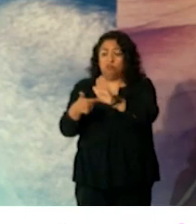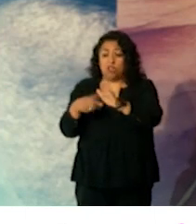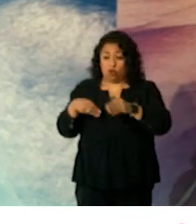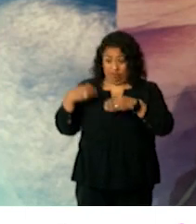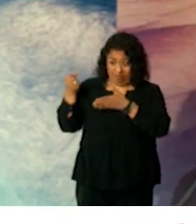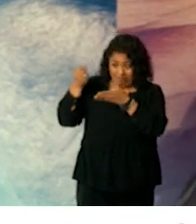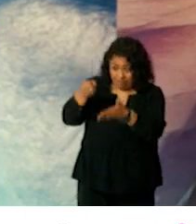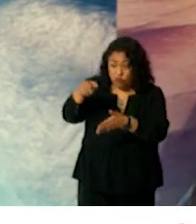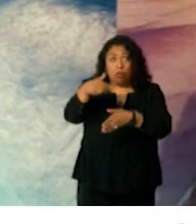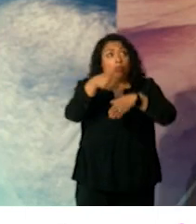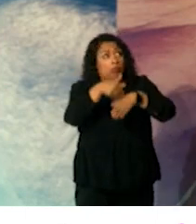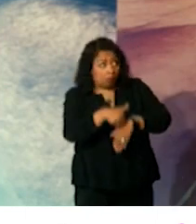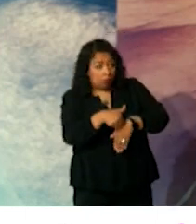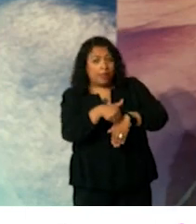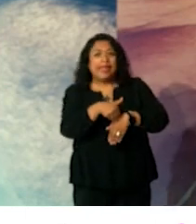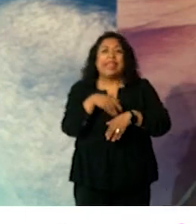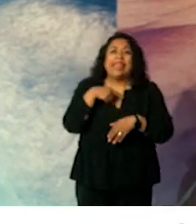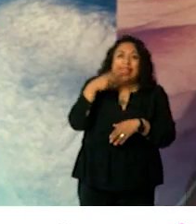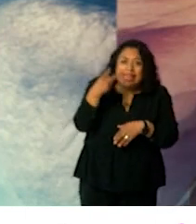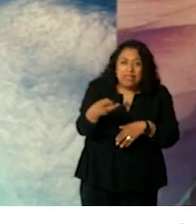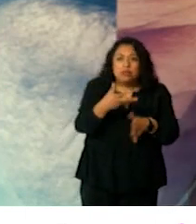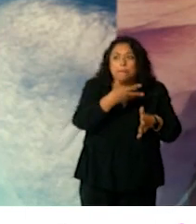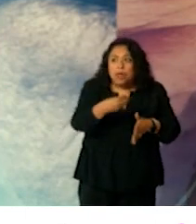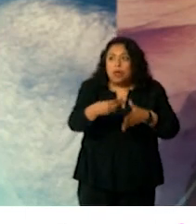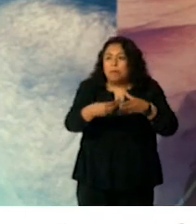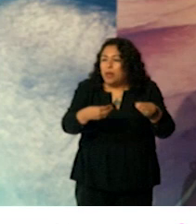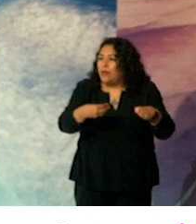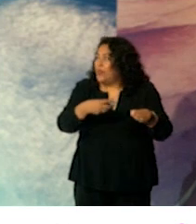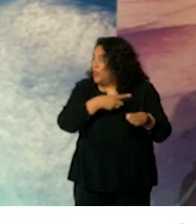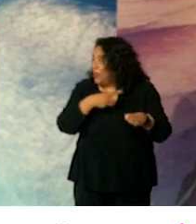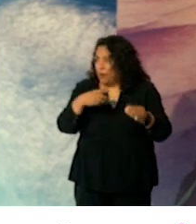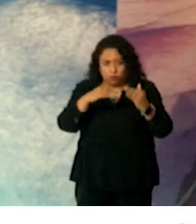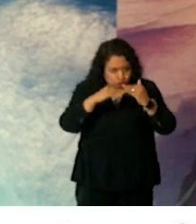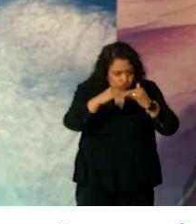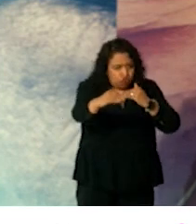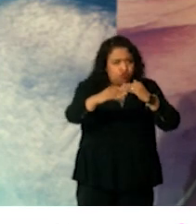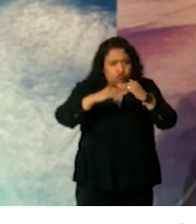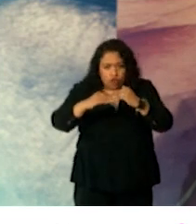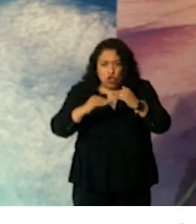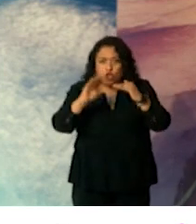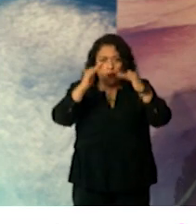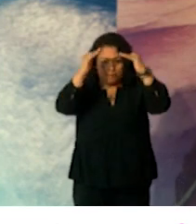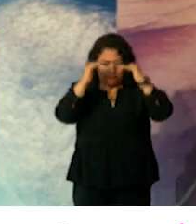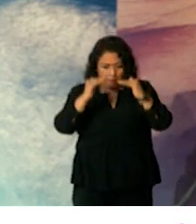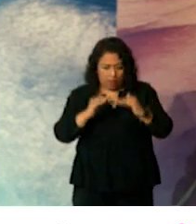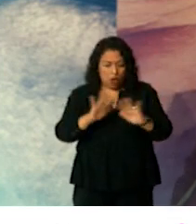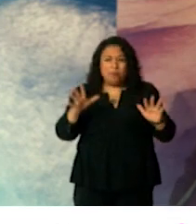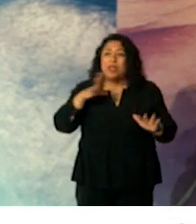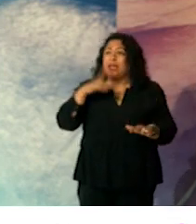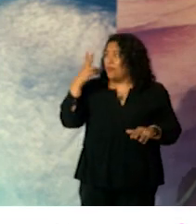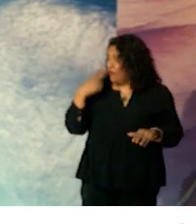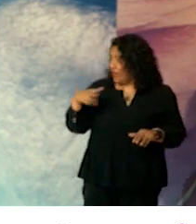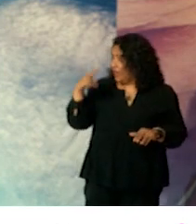recibe. Y eso justo es parte de esta verticalidad que debemos de horizontalizar. Y parte de lo que hacemos es unos viajes que